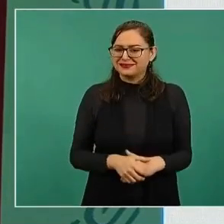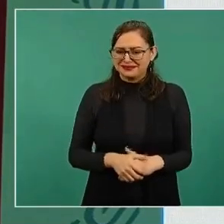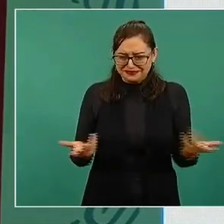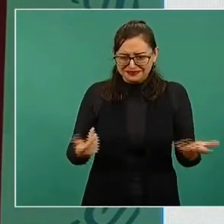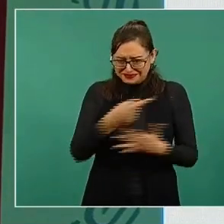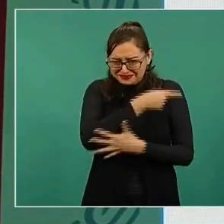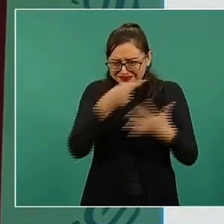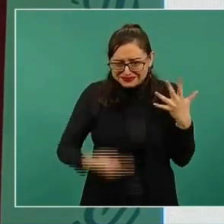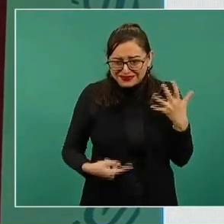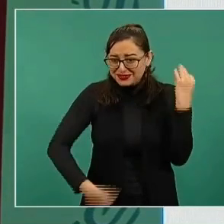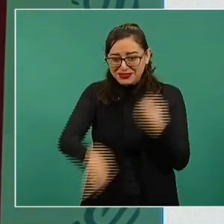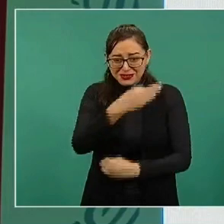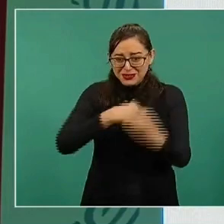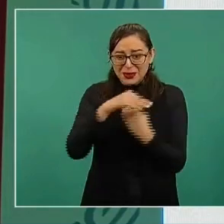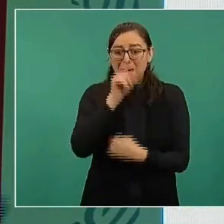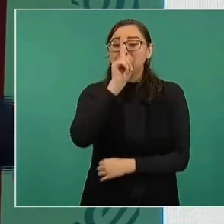fallecidos.